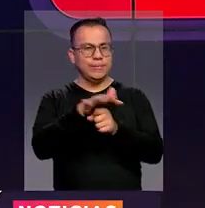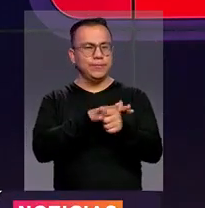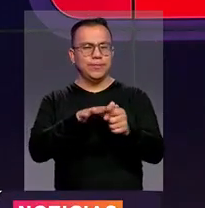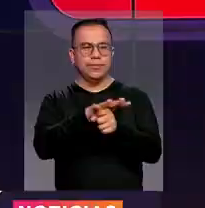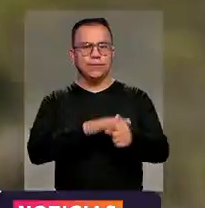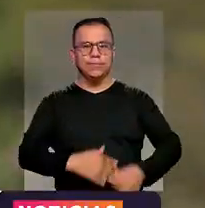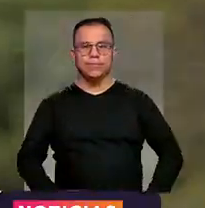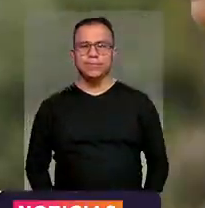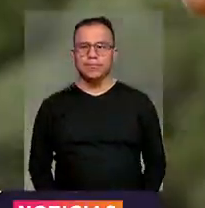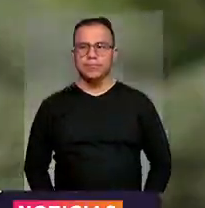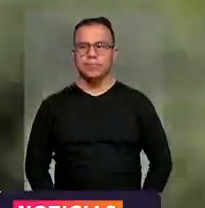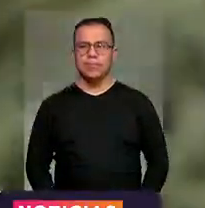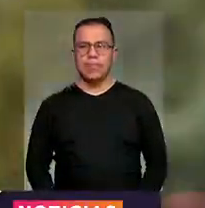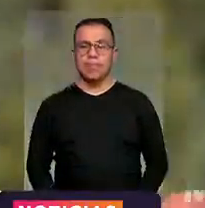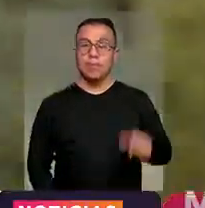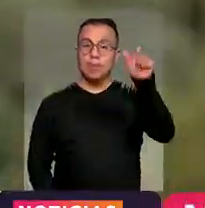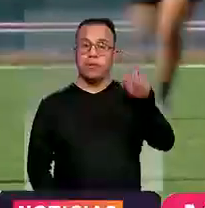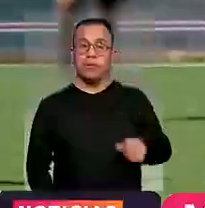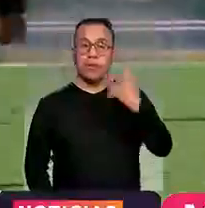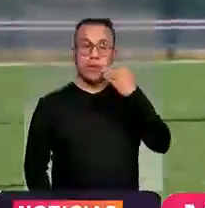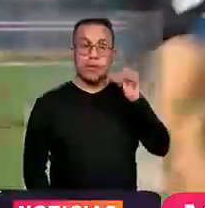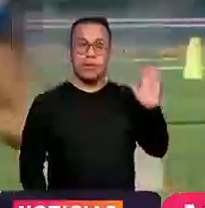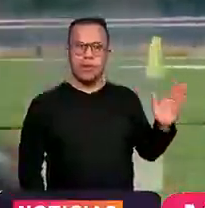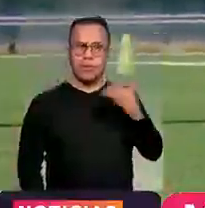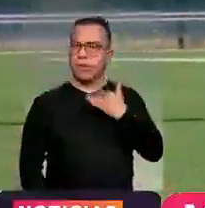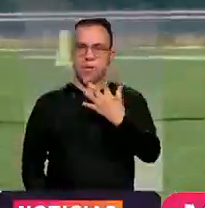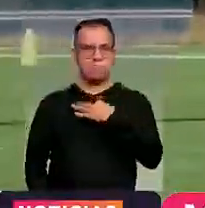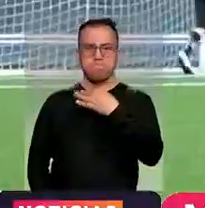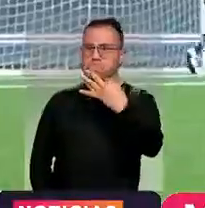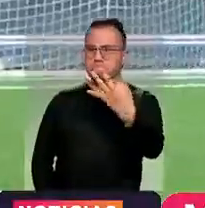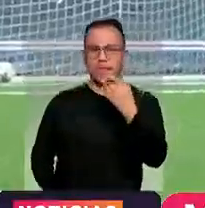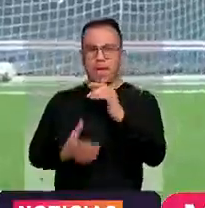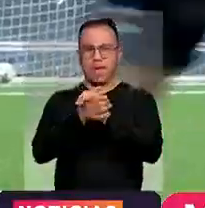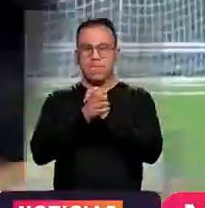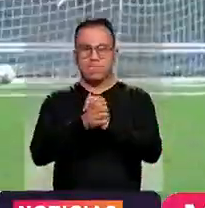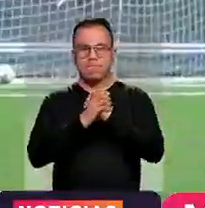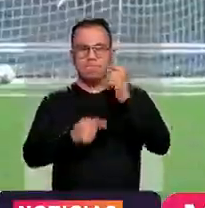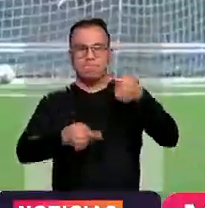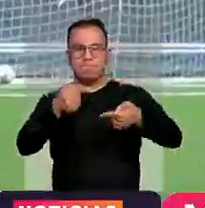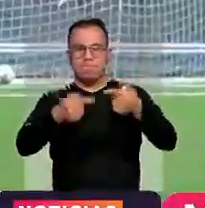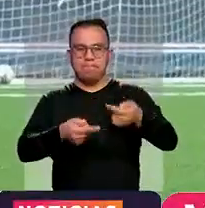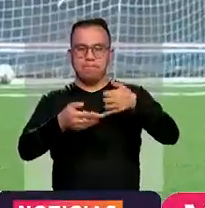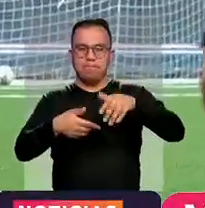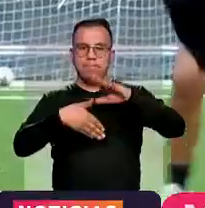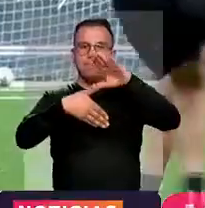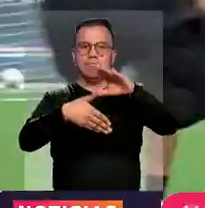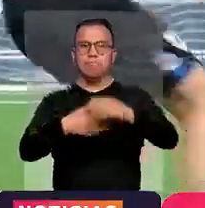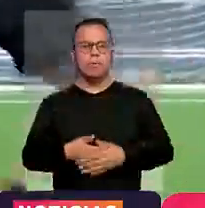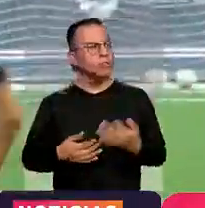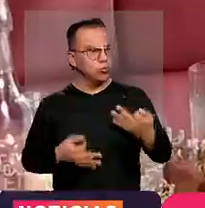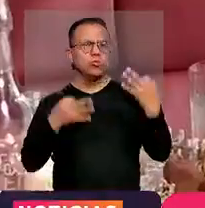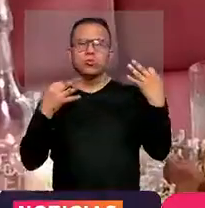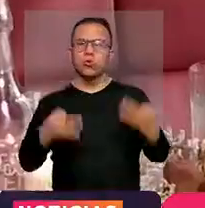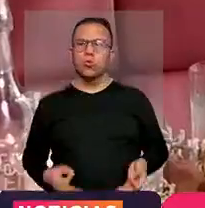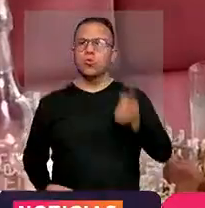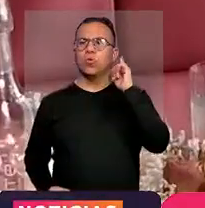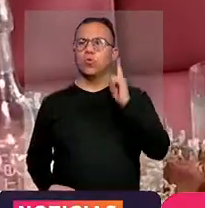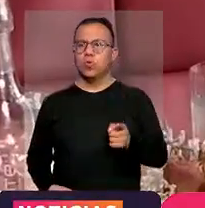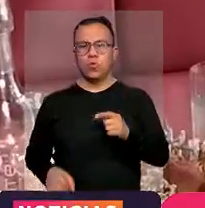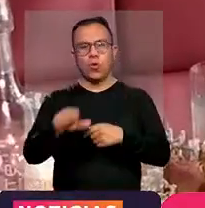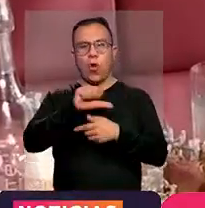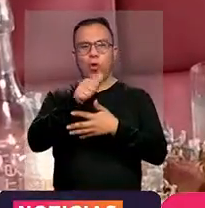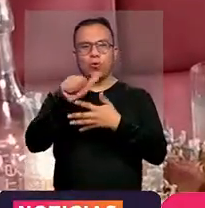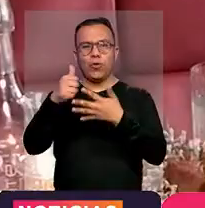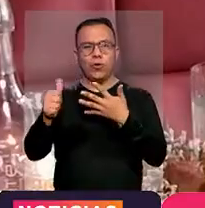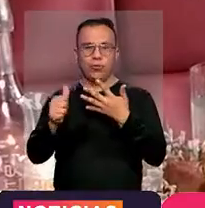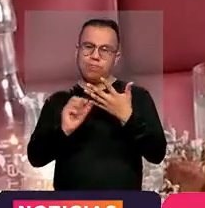situación. Yoreli Rincón habló de su no llamado para los amistosos previos a la Copa América. Estoy segura que es por razones extras que no